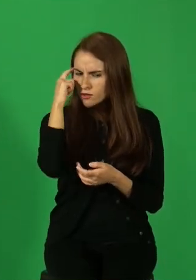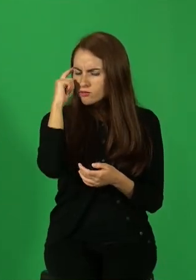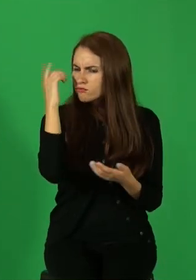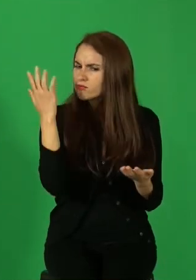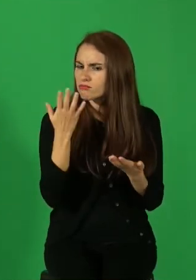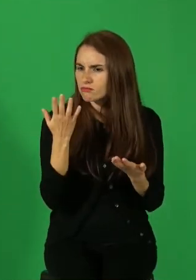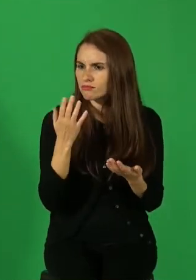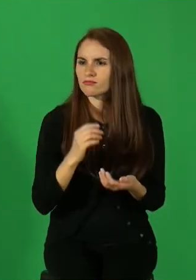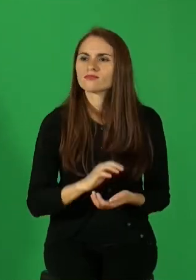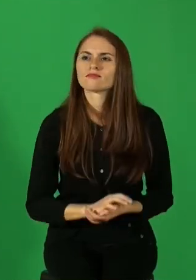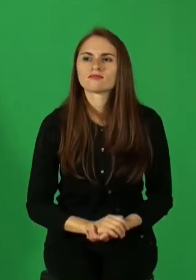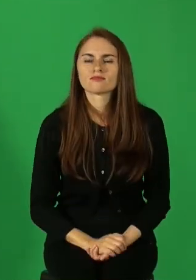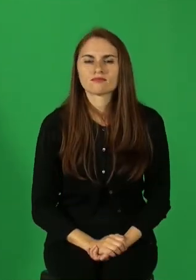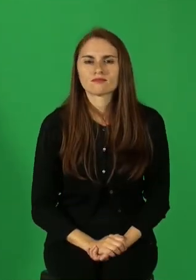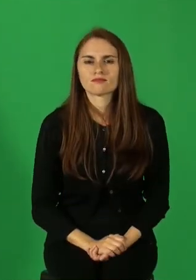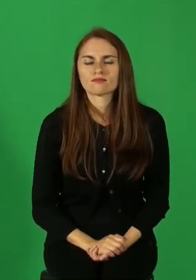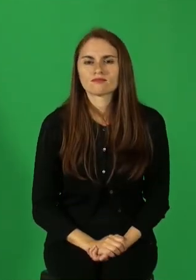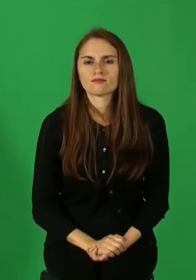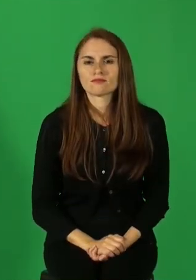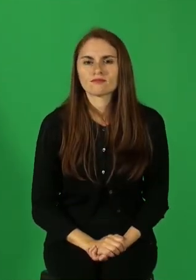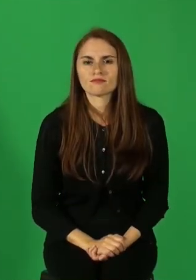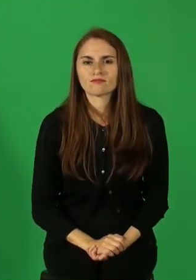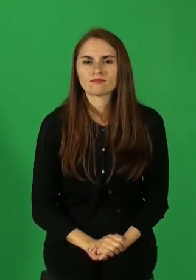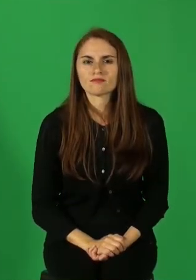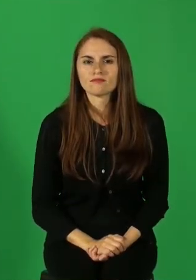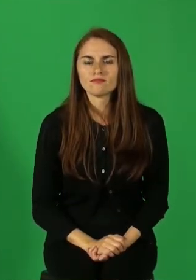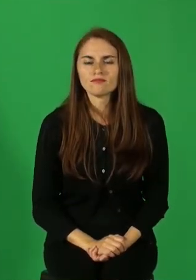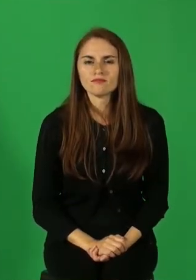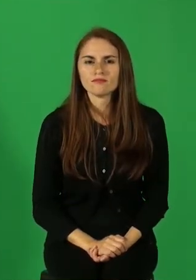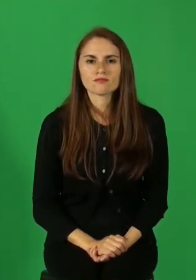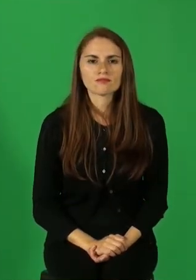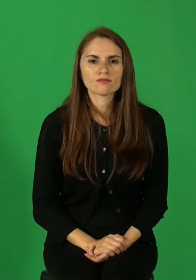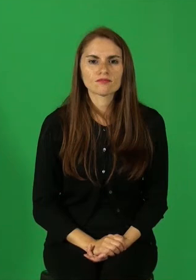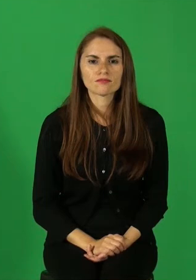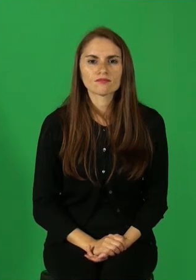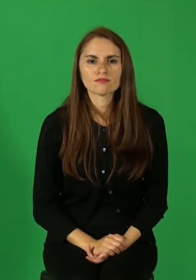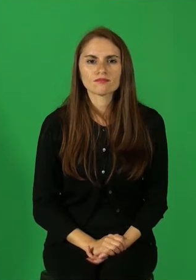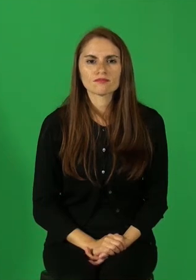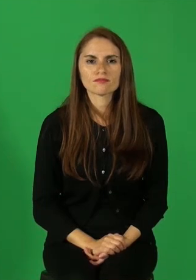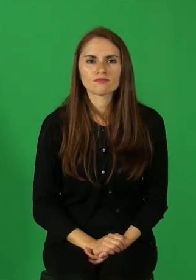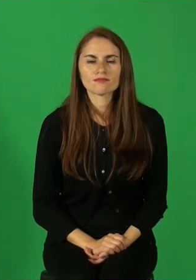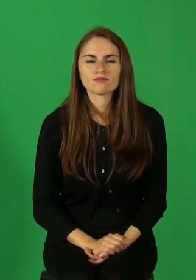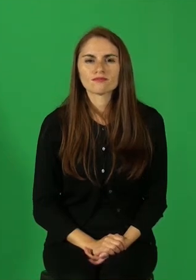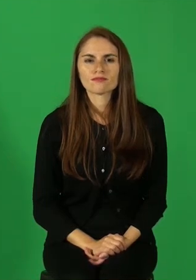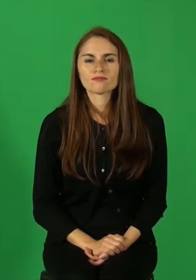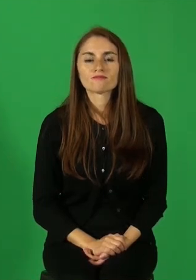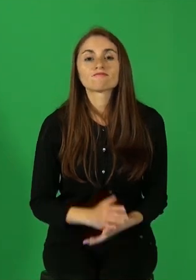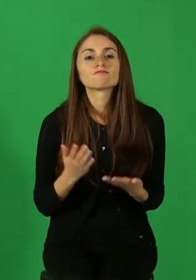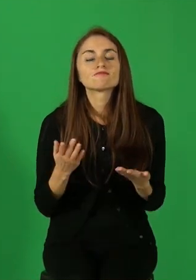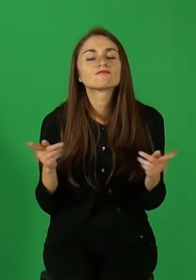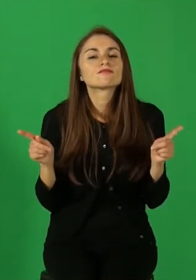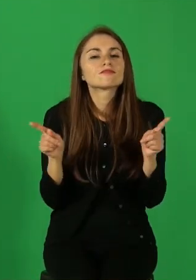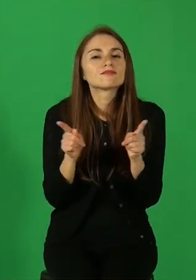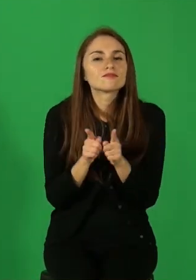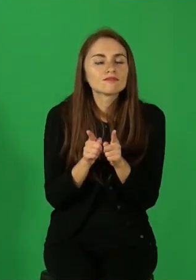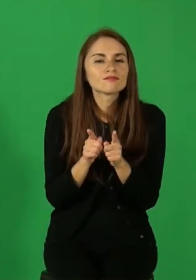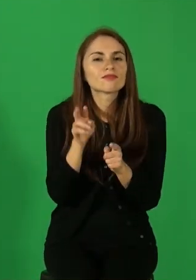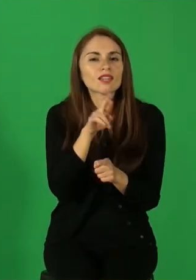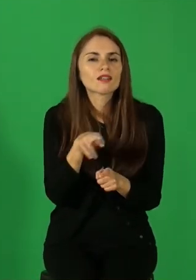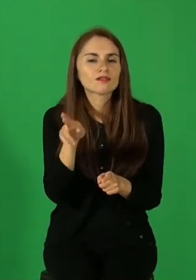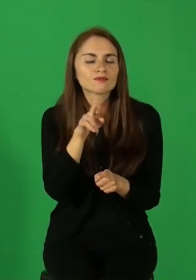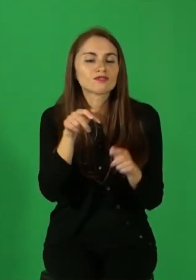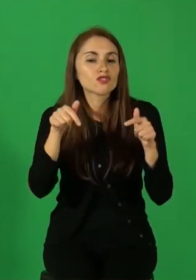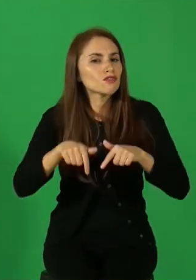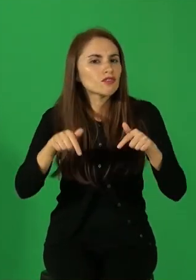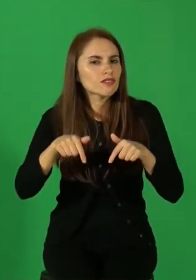situación anteriormente planteada, que es la competencia. En resumen, ¿qué vimos